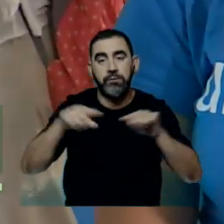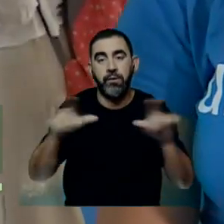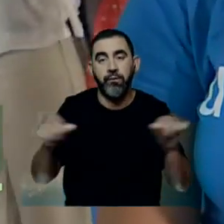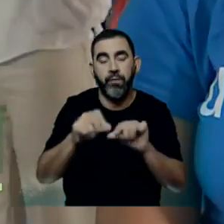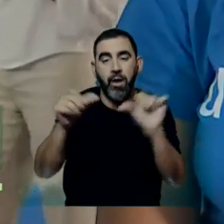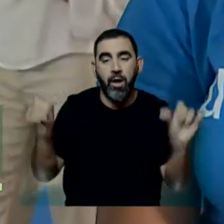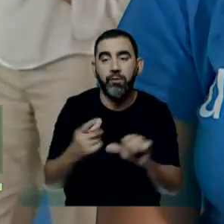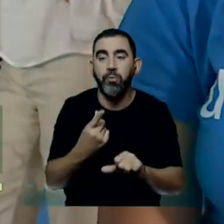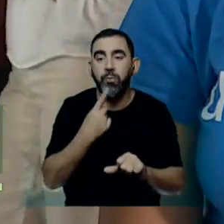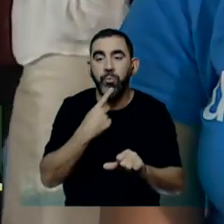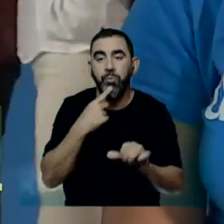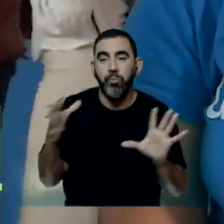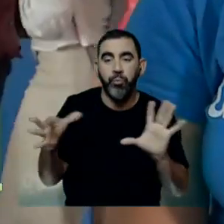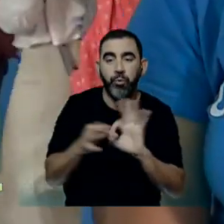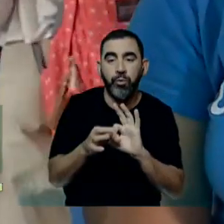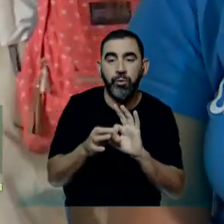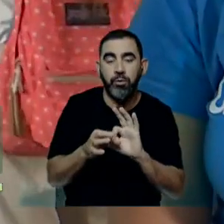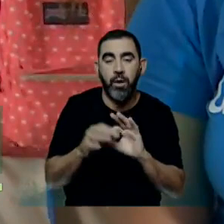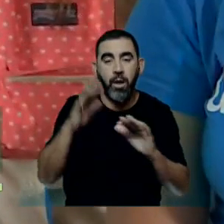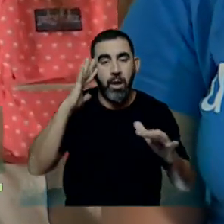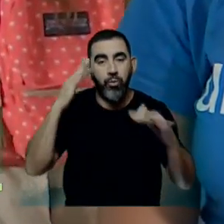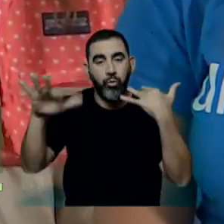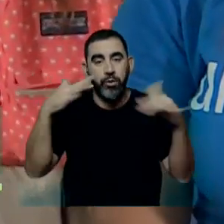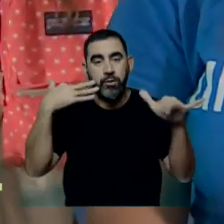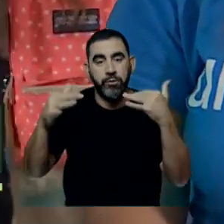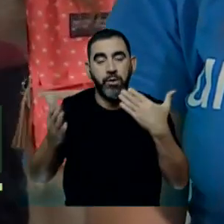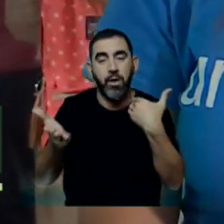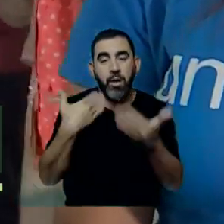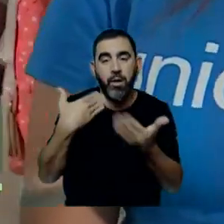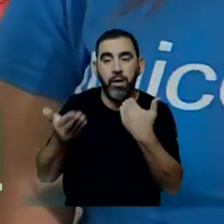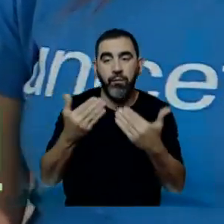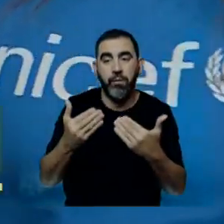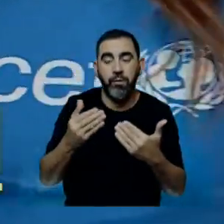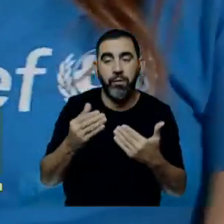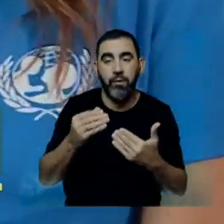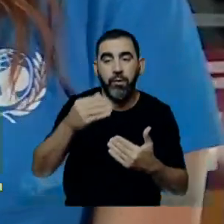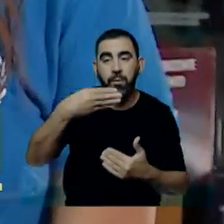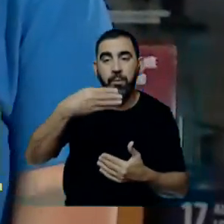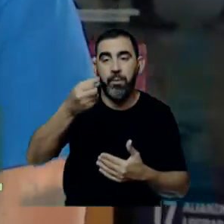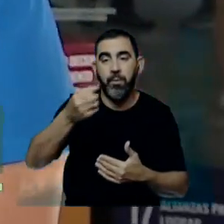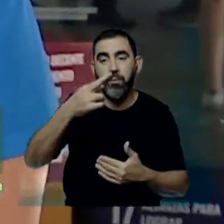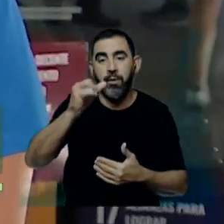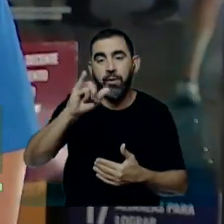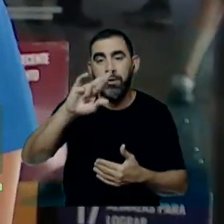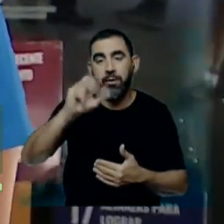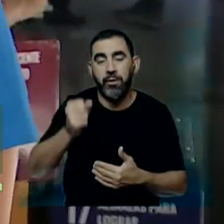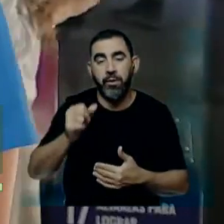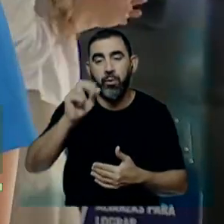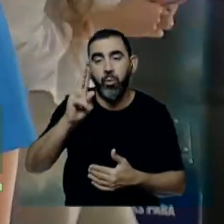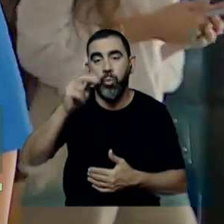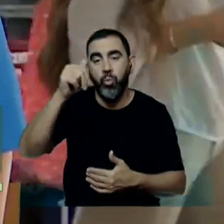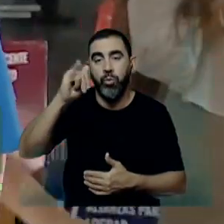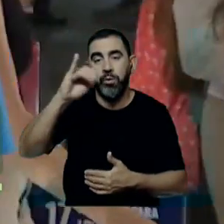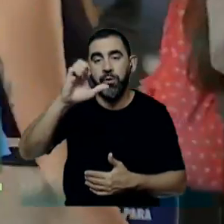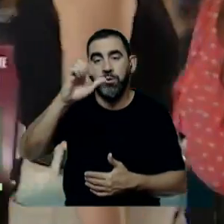la política vinculada a las adolescencias. Y sobre esto vamos a hablar con Virginia Barreira, de UNICEF, de Adolescentes. ¿Cómo te